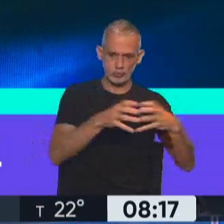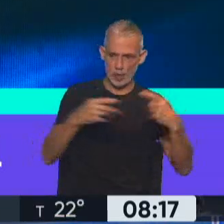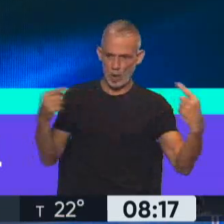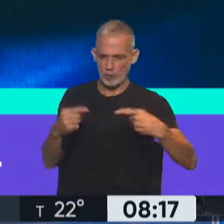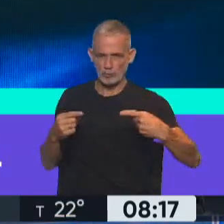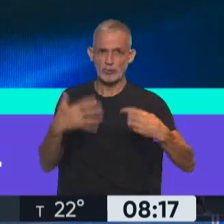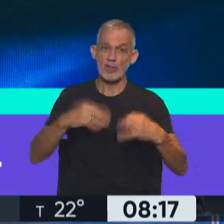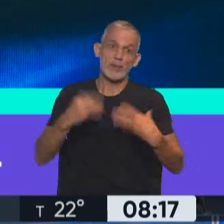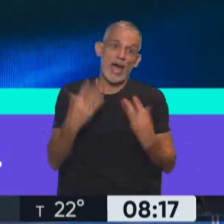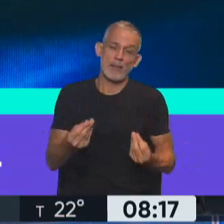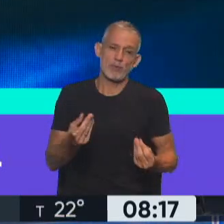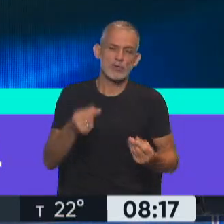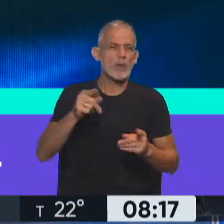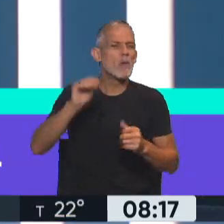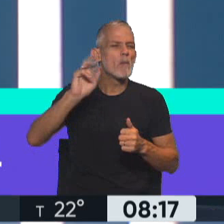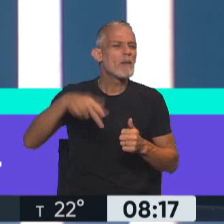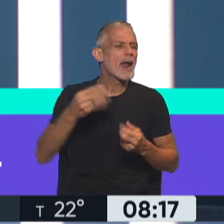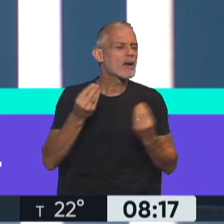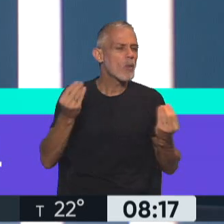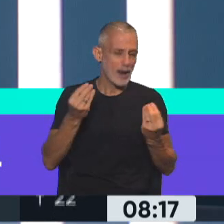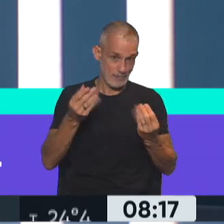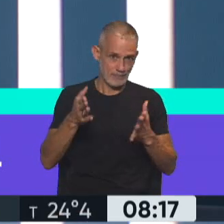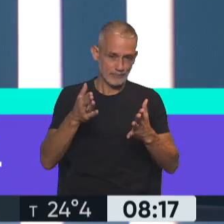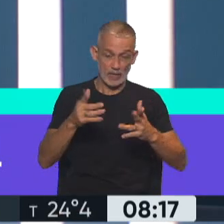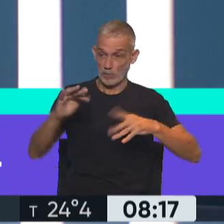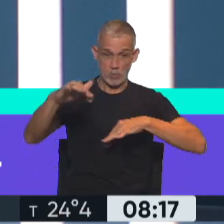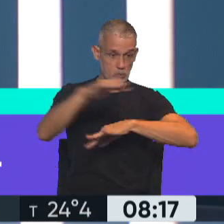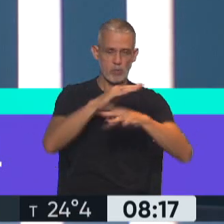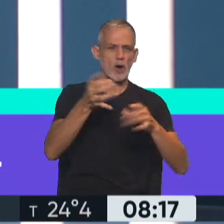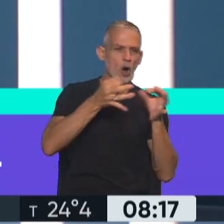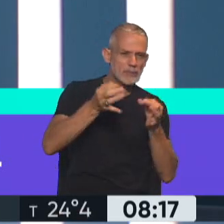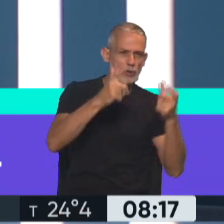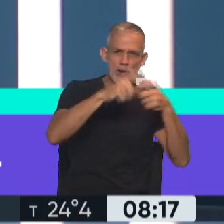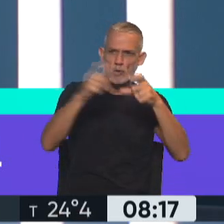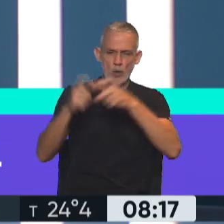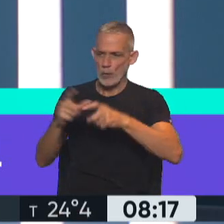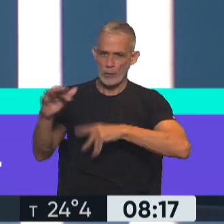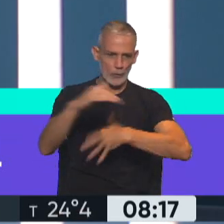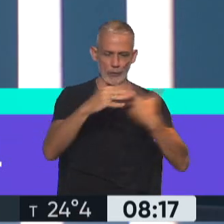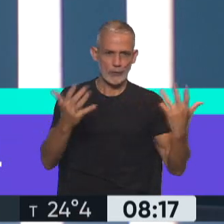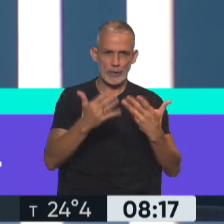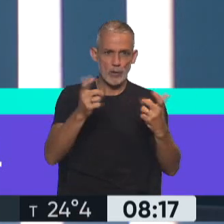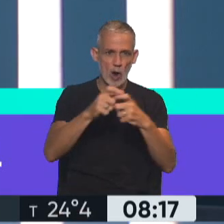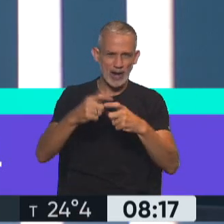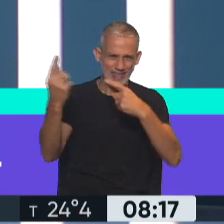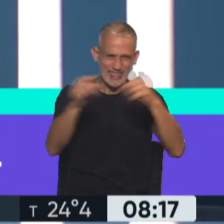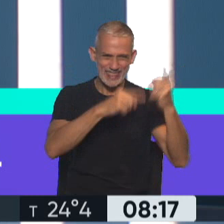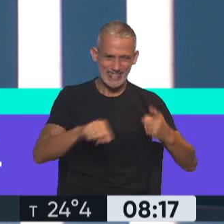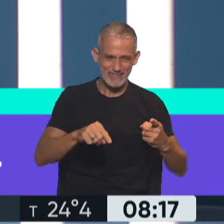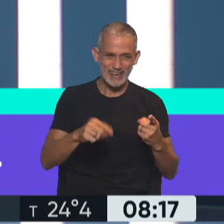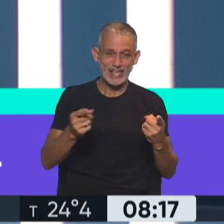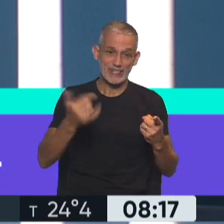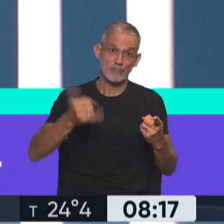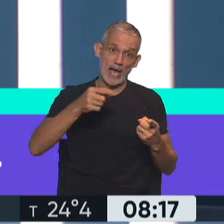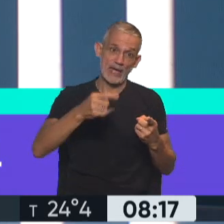deberían acompañar, pero hay una alternativa. Claro, bueno, en el medio de todas estas conversaciones y estas discusiones y reuniones que vos estás planteando, porque